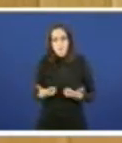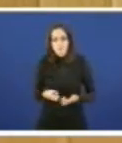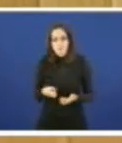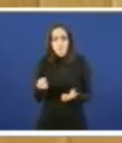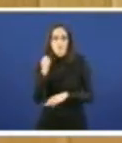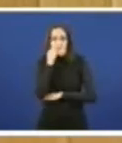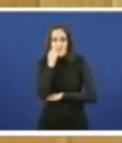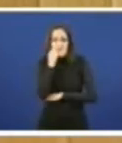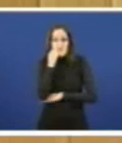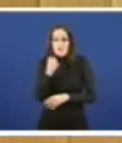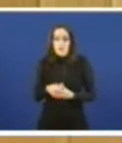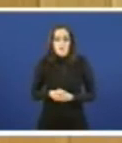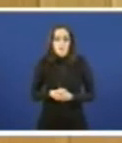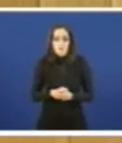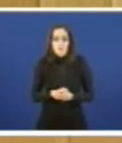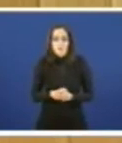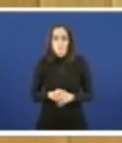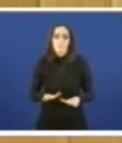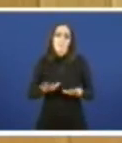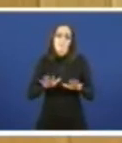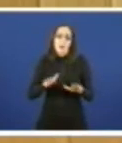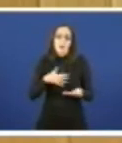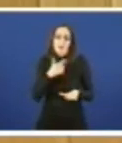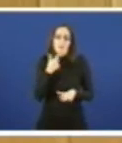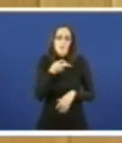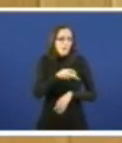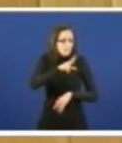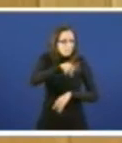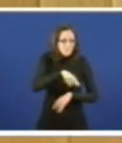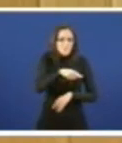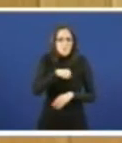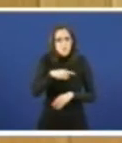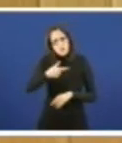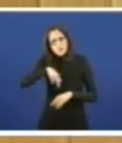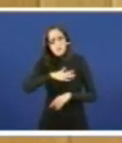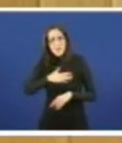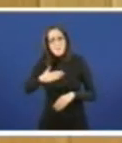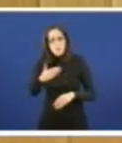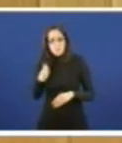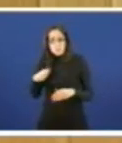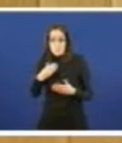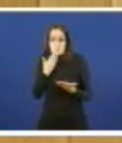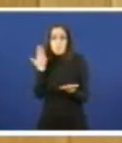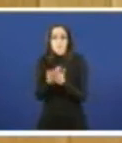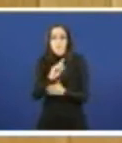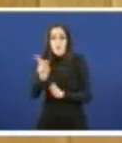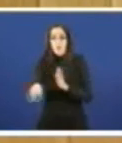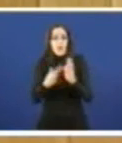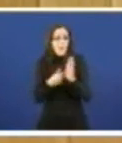versos, ben, pero iso non é exactamente o que se persigue con esta proposición non de lei.